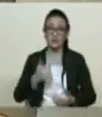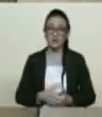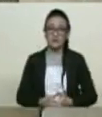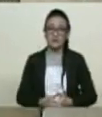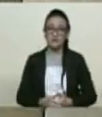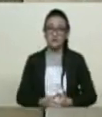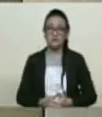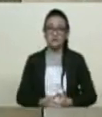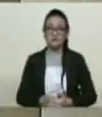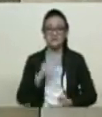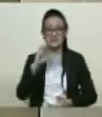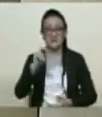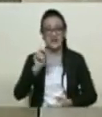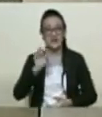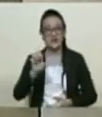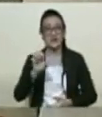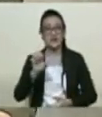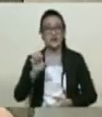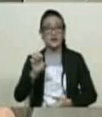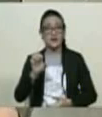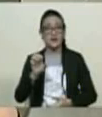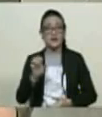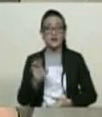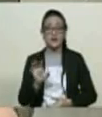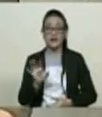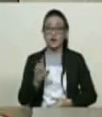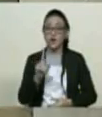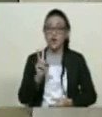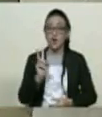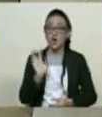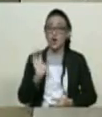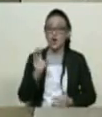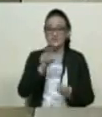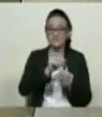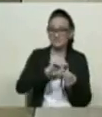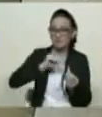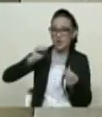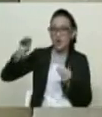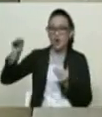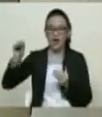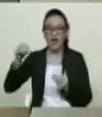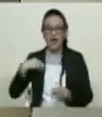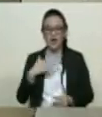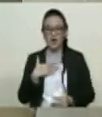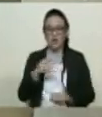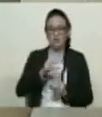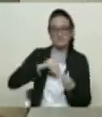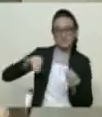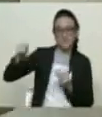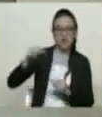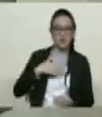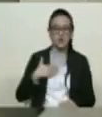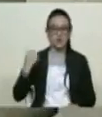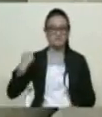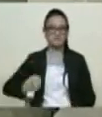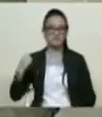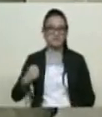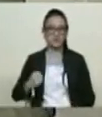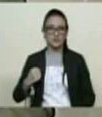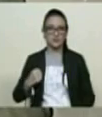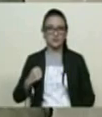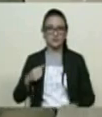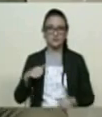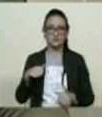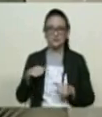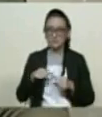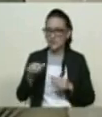el Consejo Nacional Electoral no movió esos centros de votación por capricho y no los mantuvimos